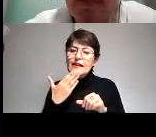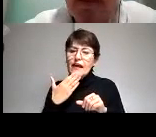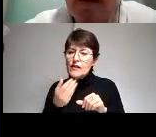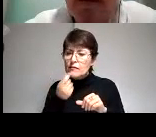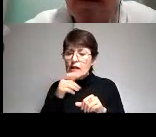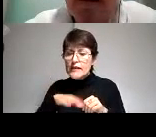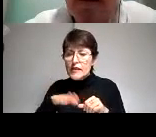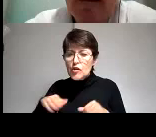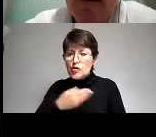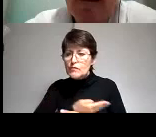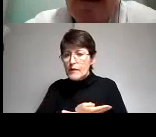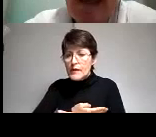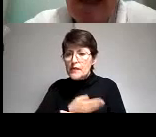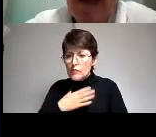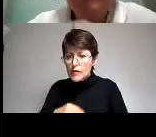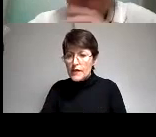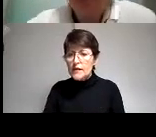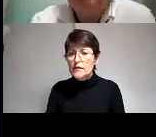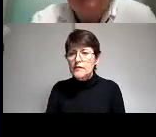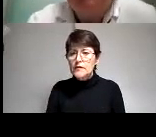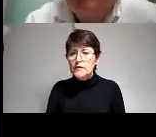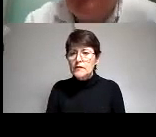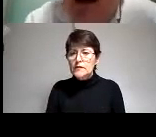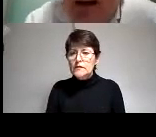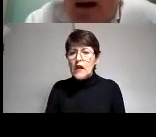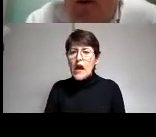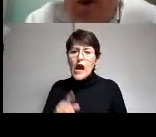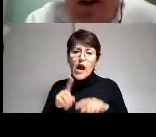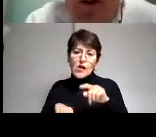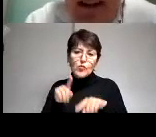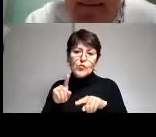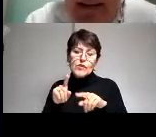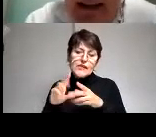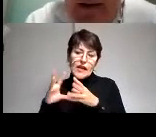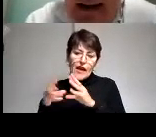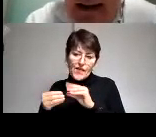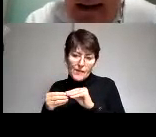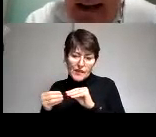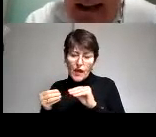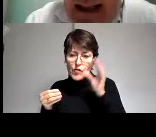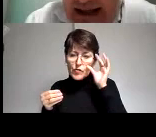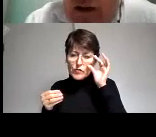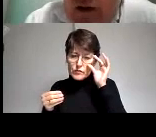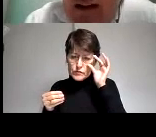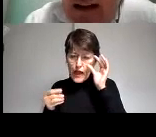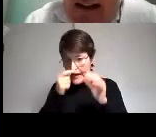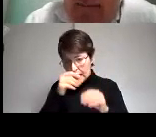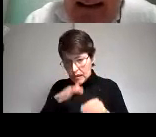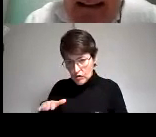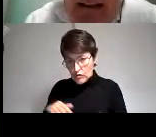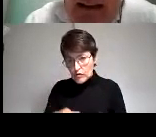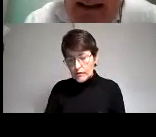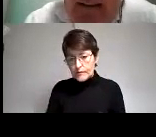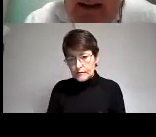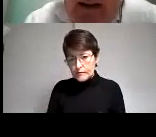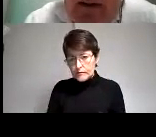niños, bebés, etcétera? Hay algunos que están adaptados, algún probiótico que está adaptado a niños. Las